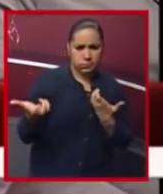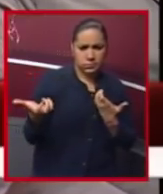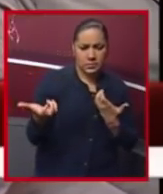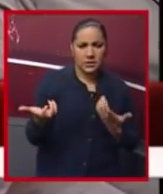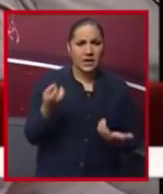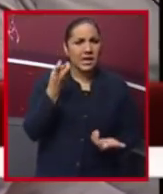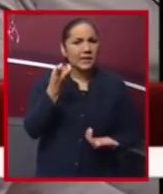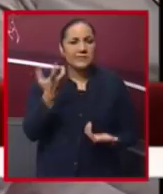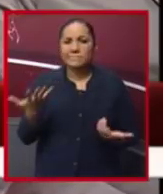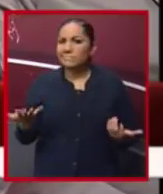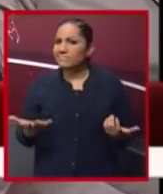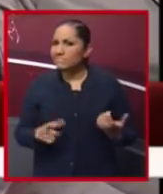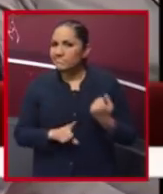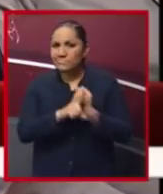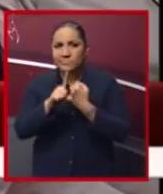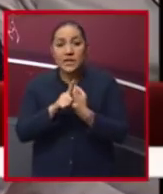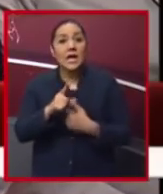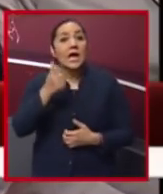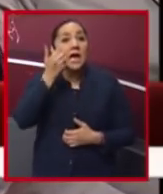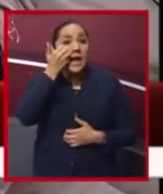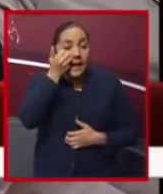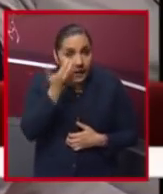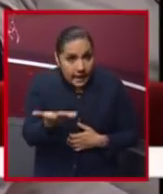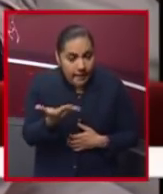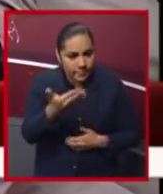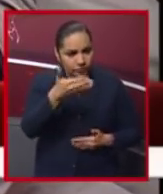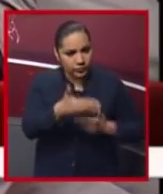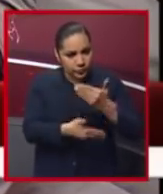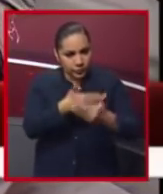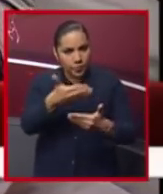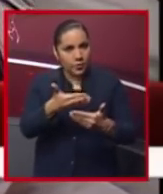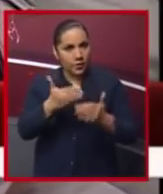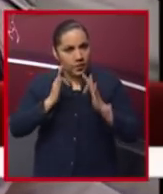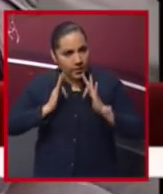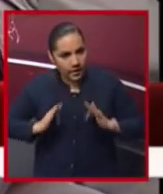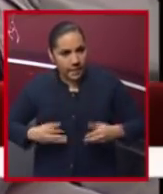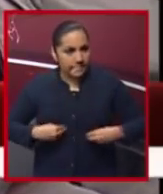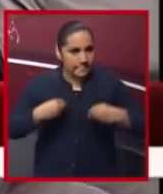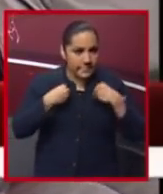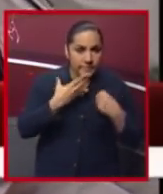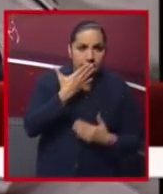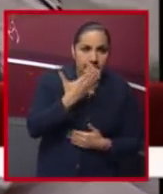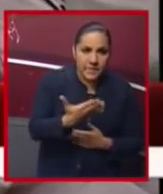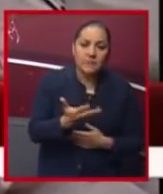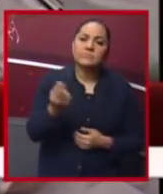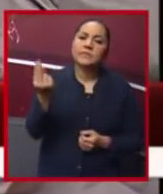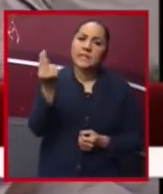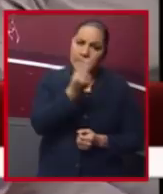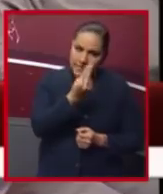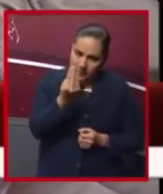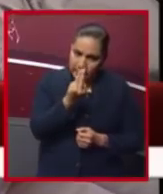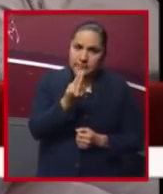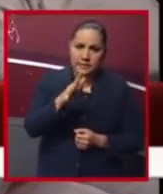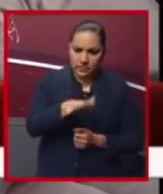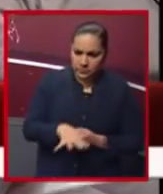dije en campaña, debemos de unificar y pacificar a los pueblos. ¿Cómo lo vamos a